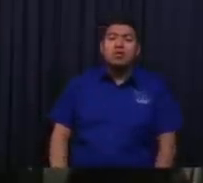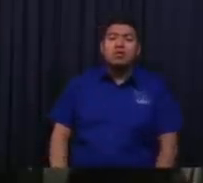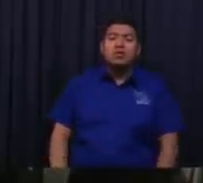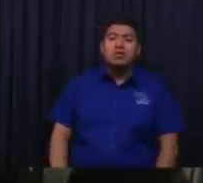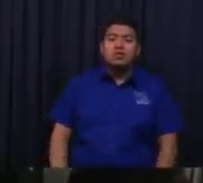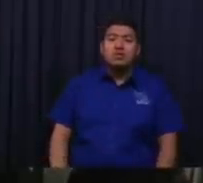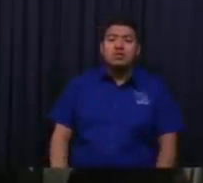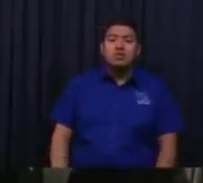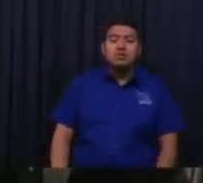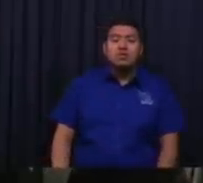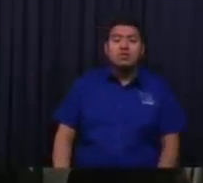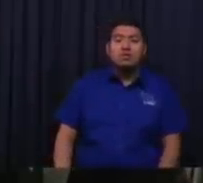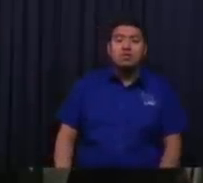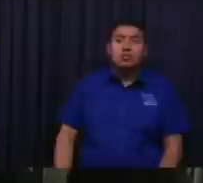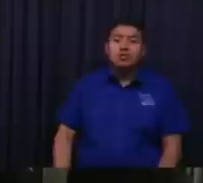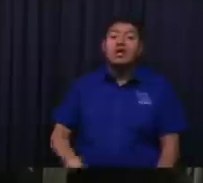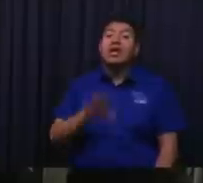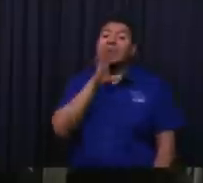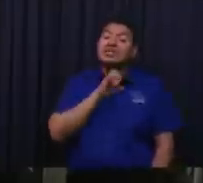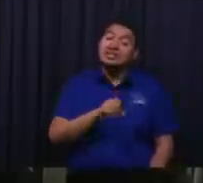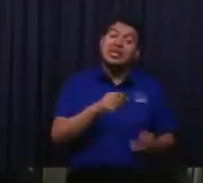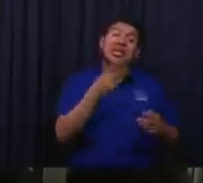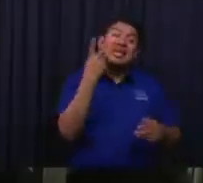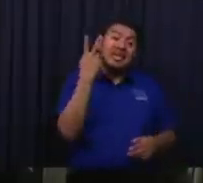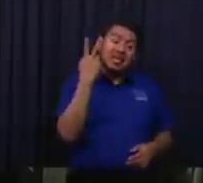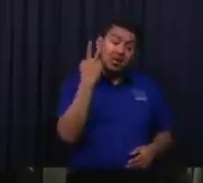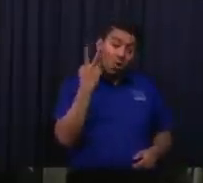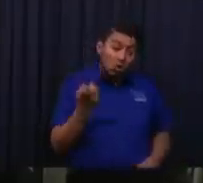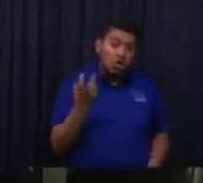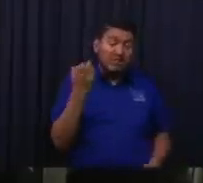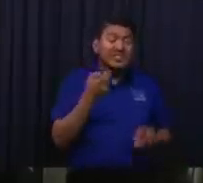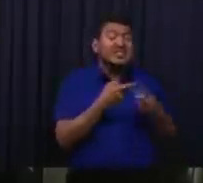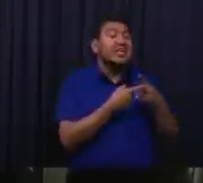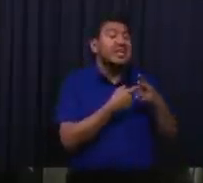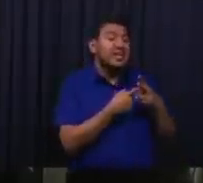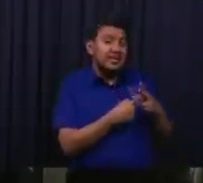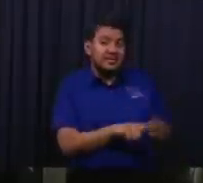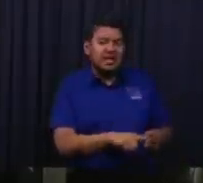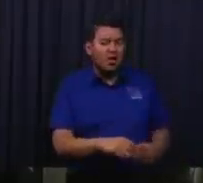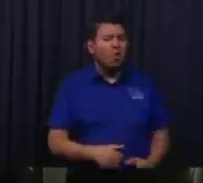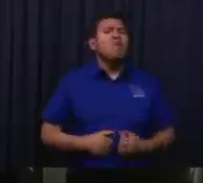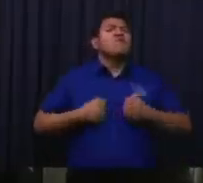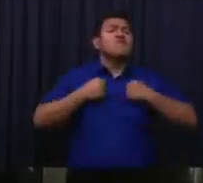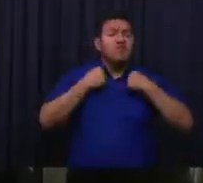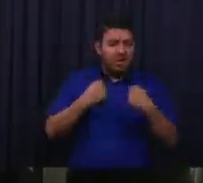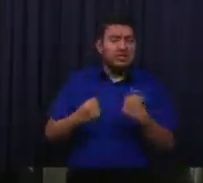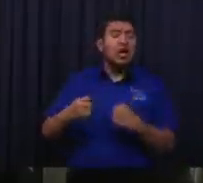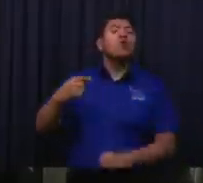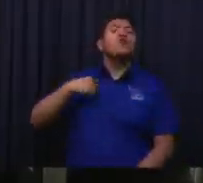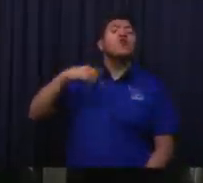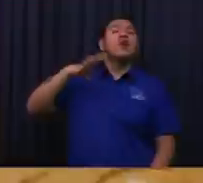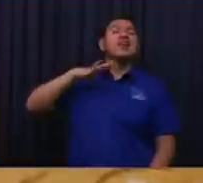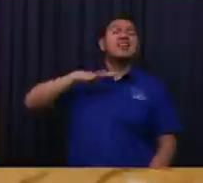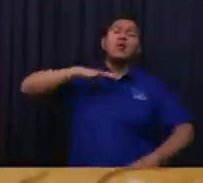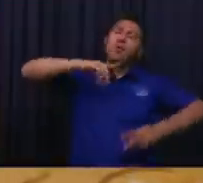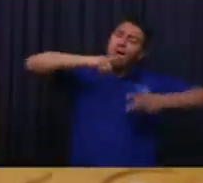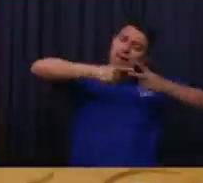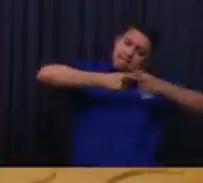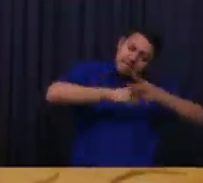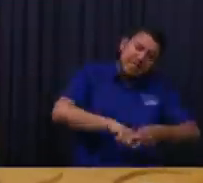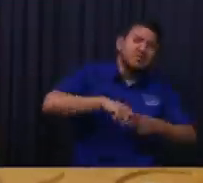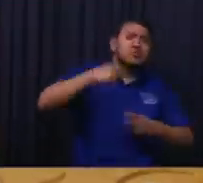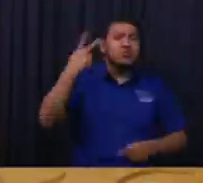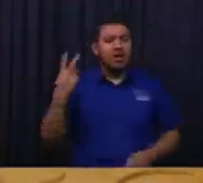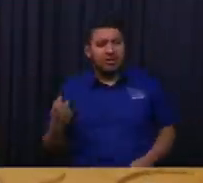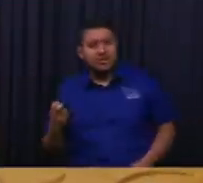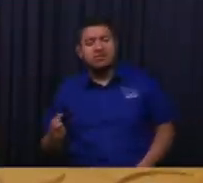Noé, es reiniciar con vigor y con fuerza, es decir, con lo que tengo empiezo de nuevo,